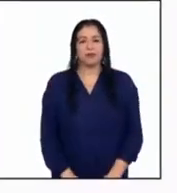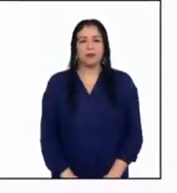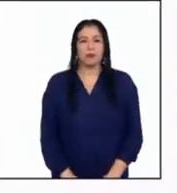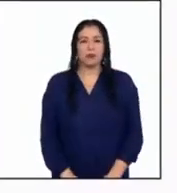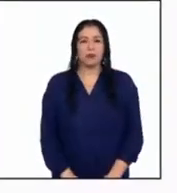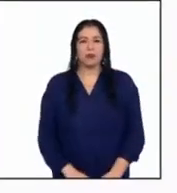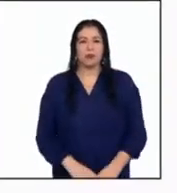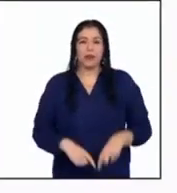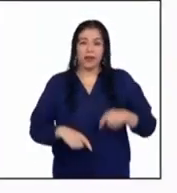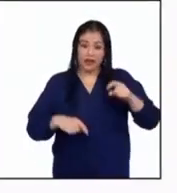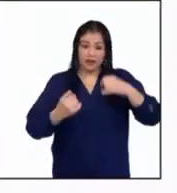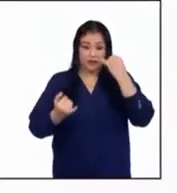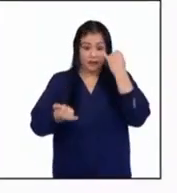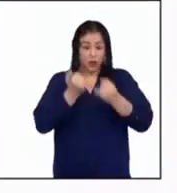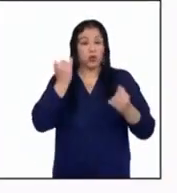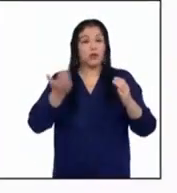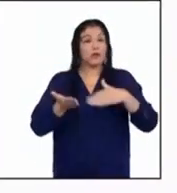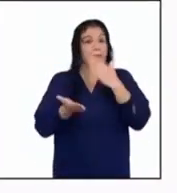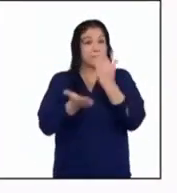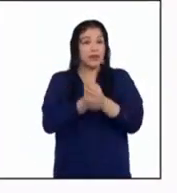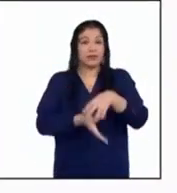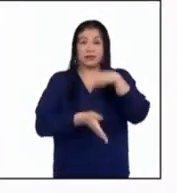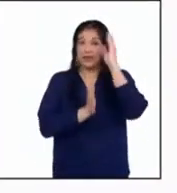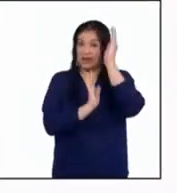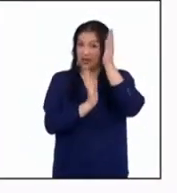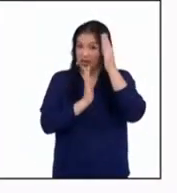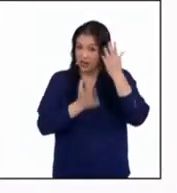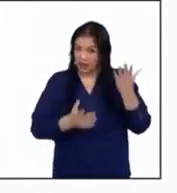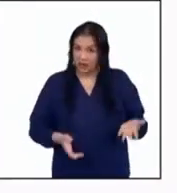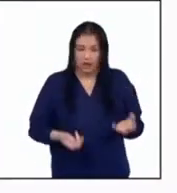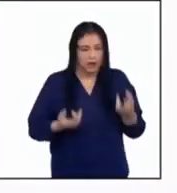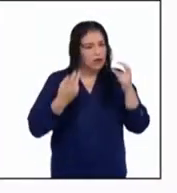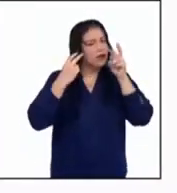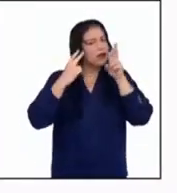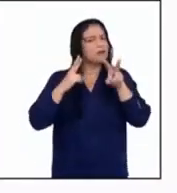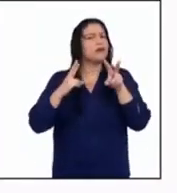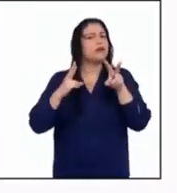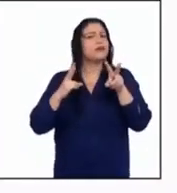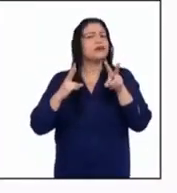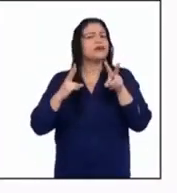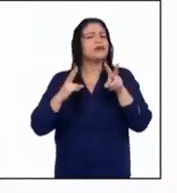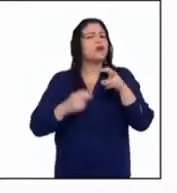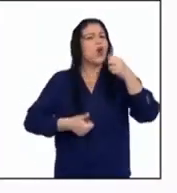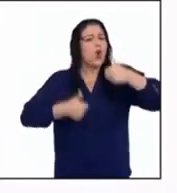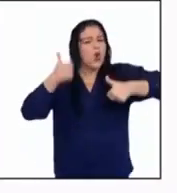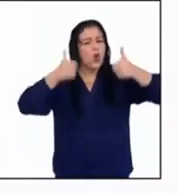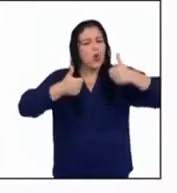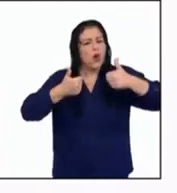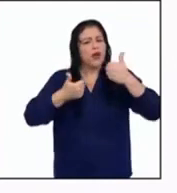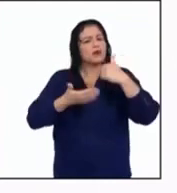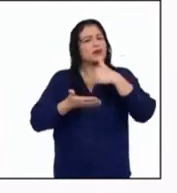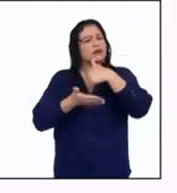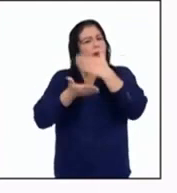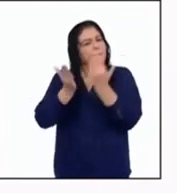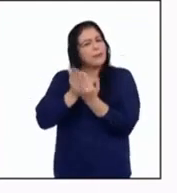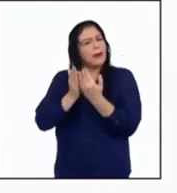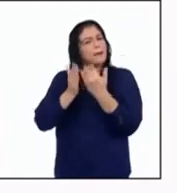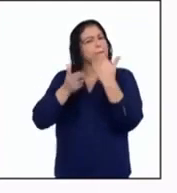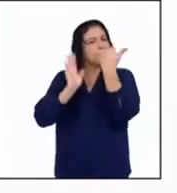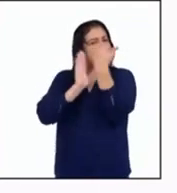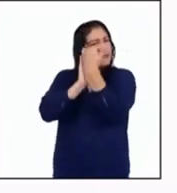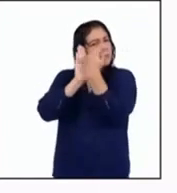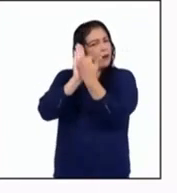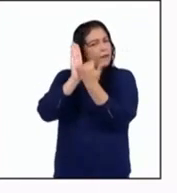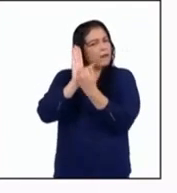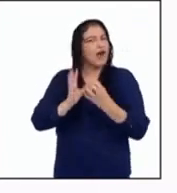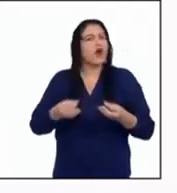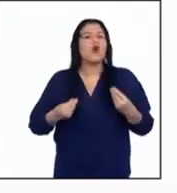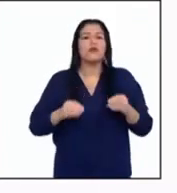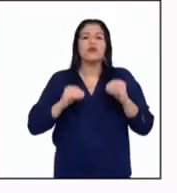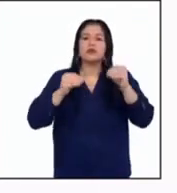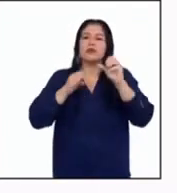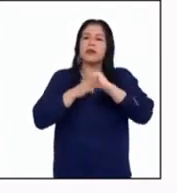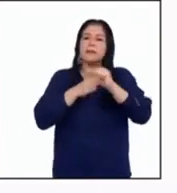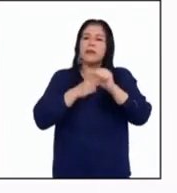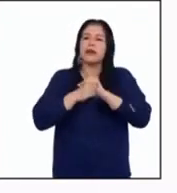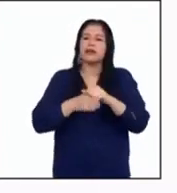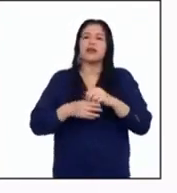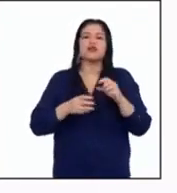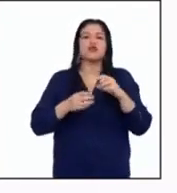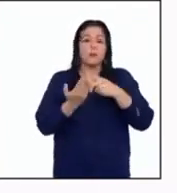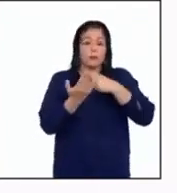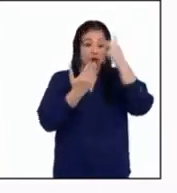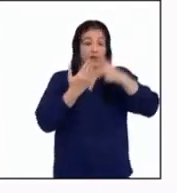En esta última parte de la charla de Jaime Ulloa, hemos visto cuáles son las etapas o cómo funciona su proyecto de